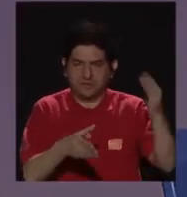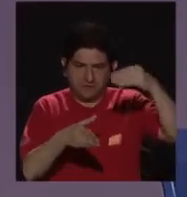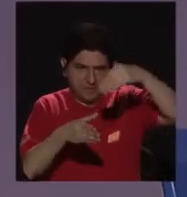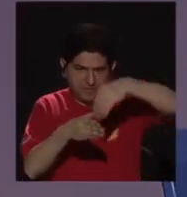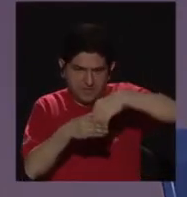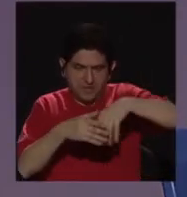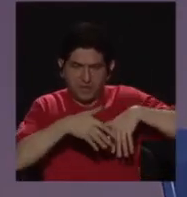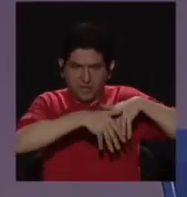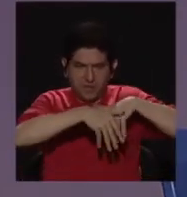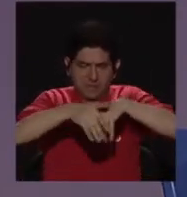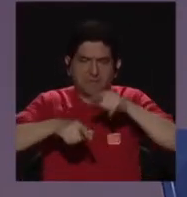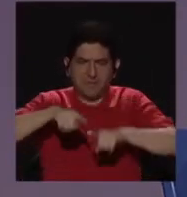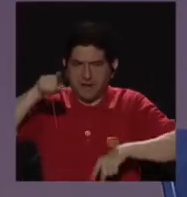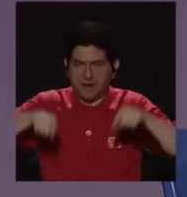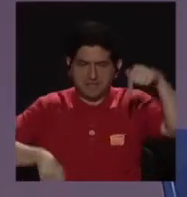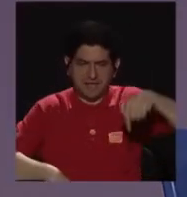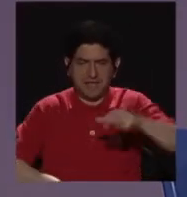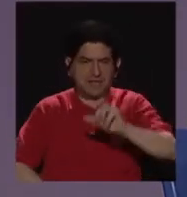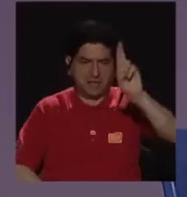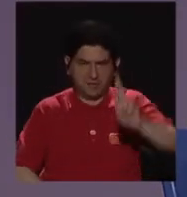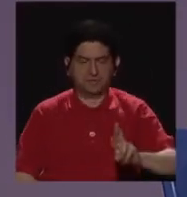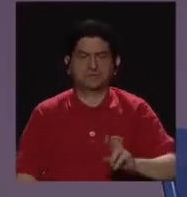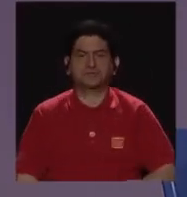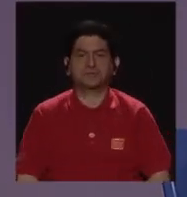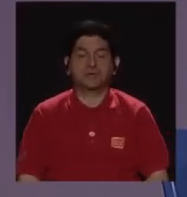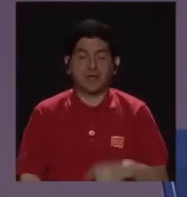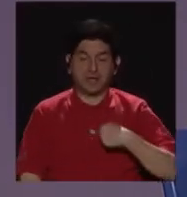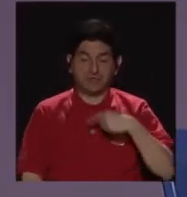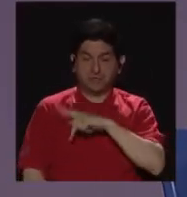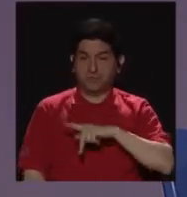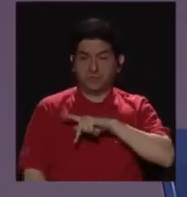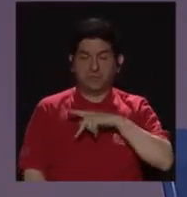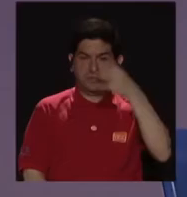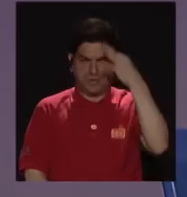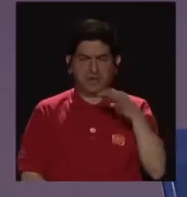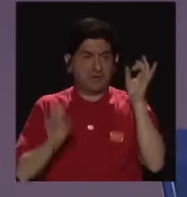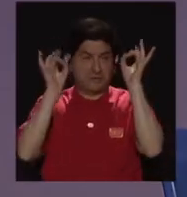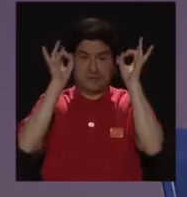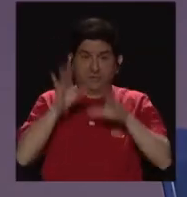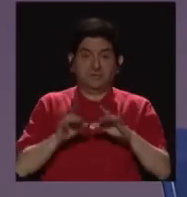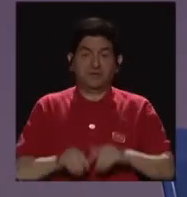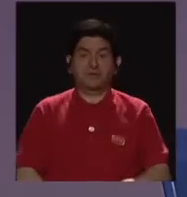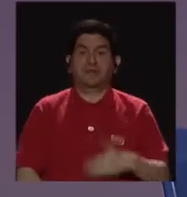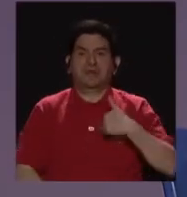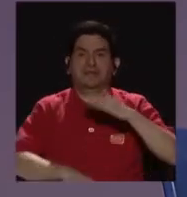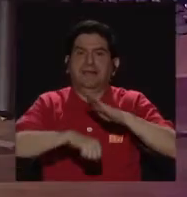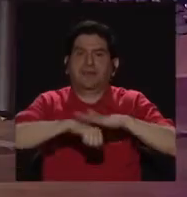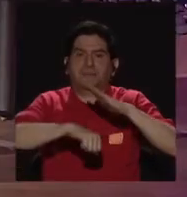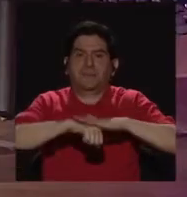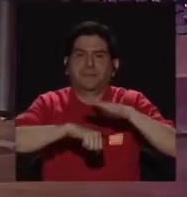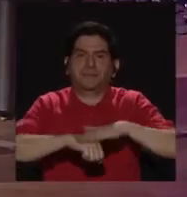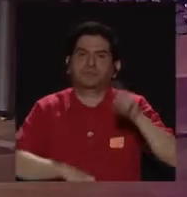por la marcha la diversidad acá en costa rica que también o personas nos parece un horror que esté patentizada